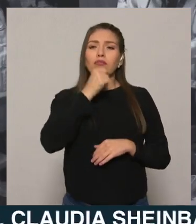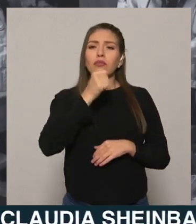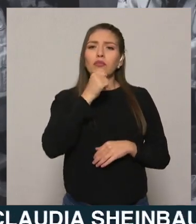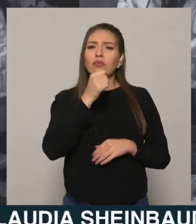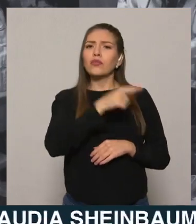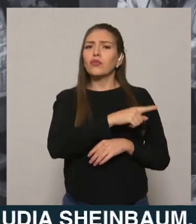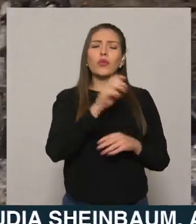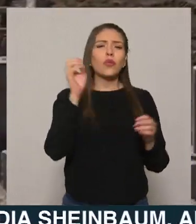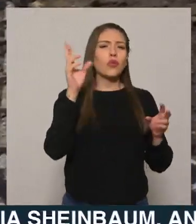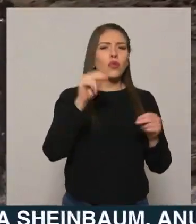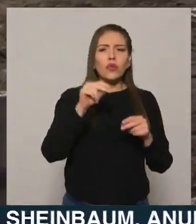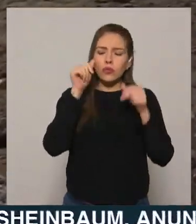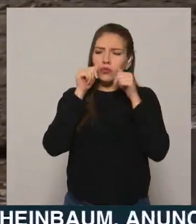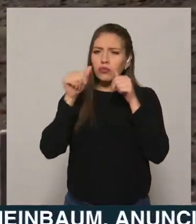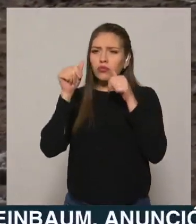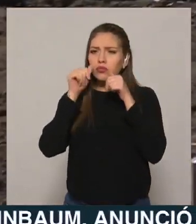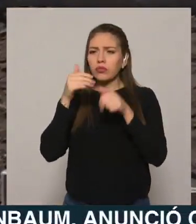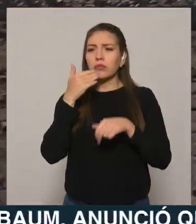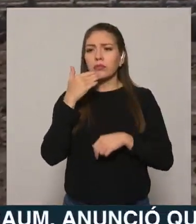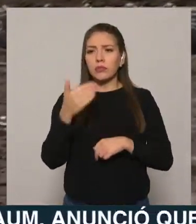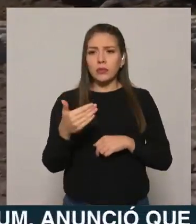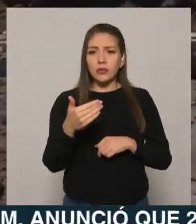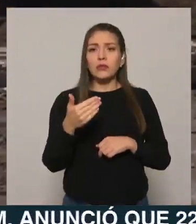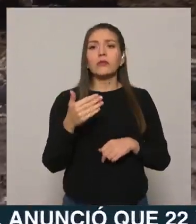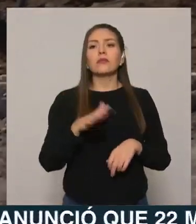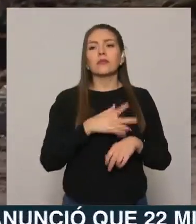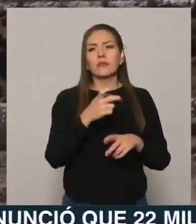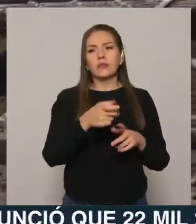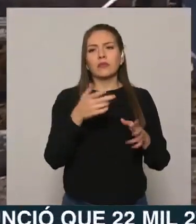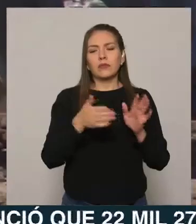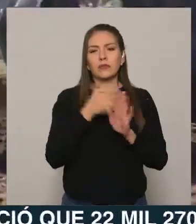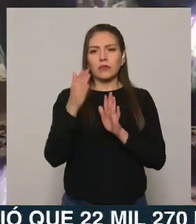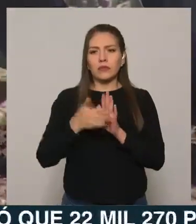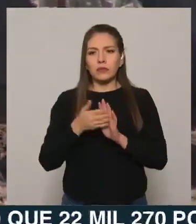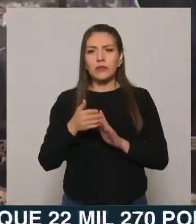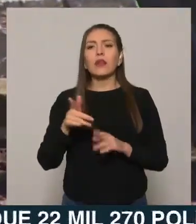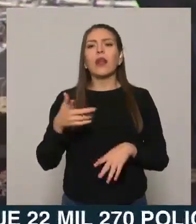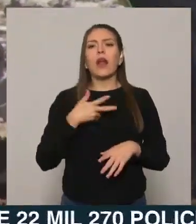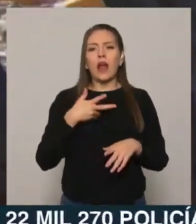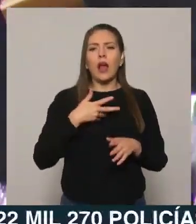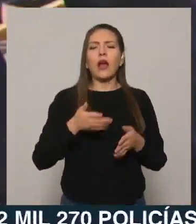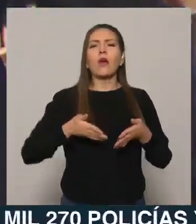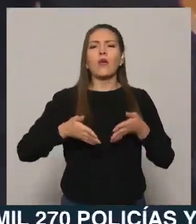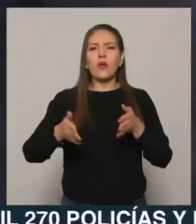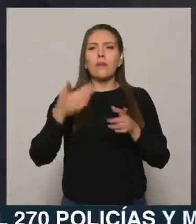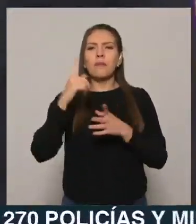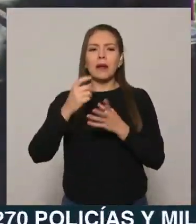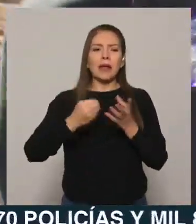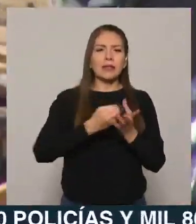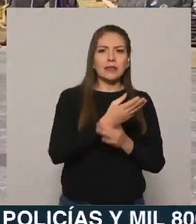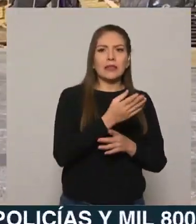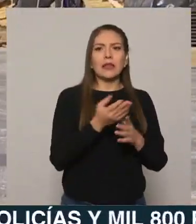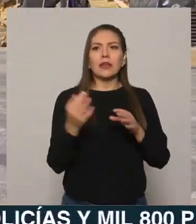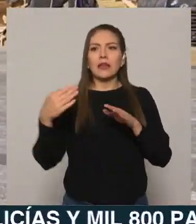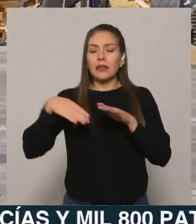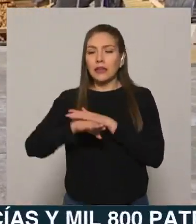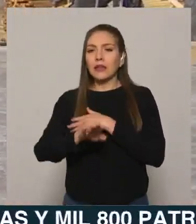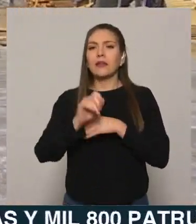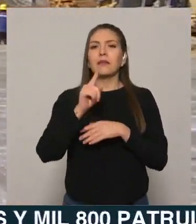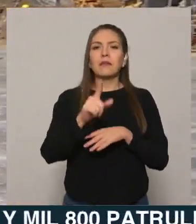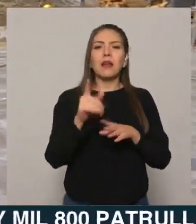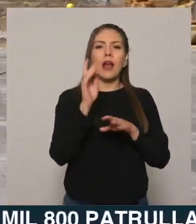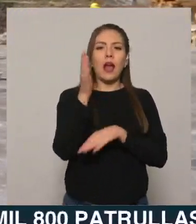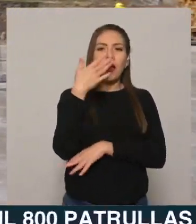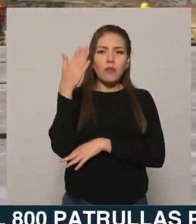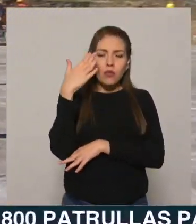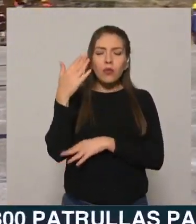atendidos adecuadamente. Una ruta mejor planificada para la salida y acceso de ambulancias, especialidades de acuerdo a las necesidades de la comunidad y un nuevo